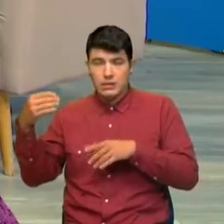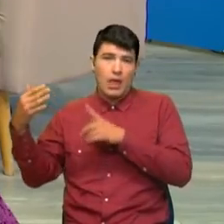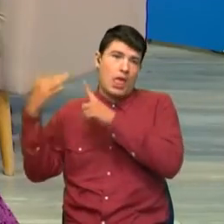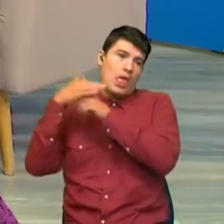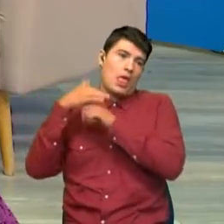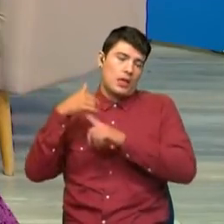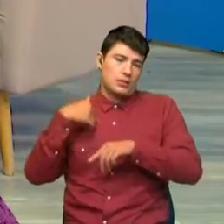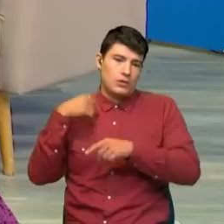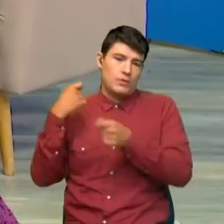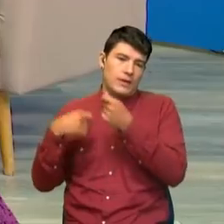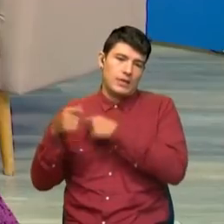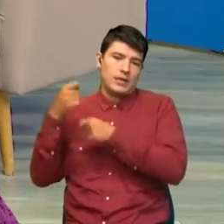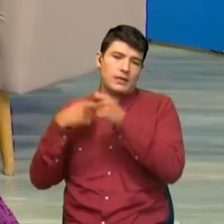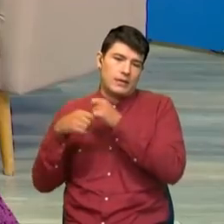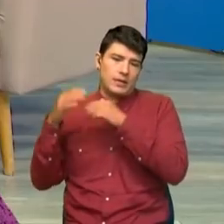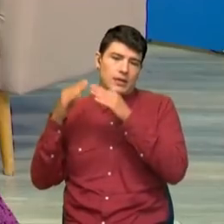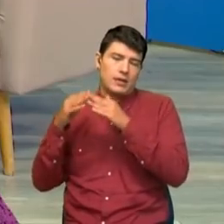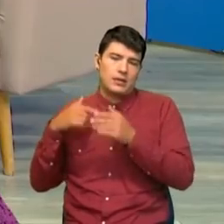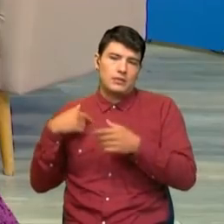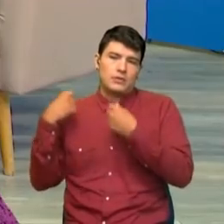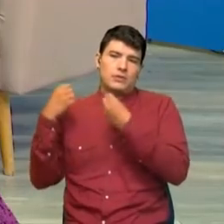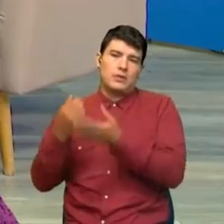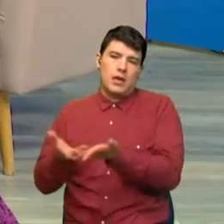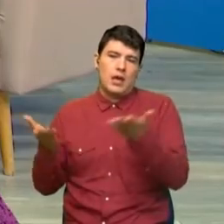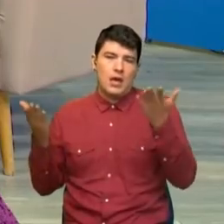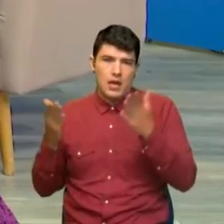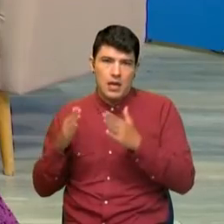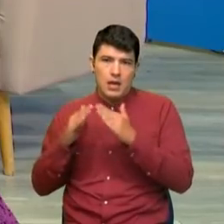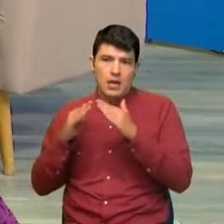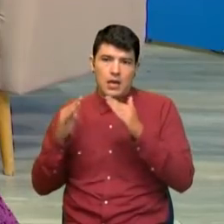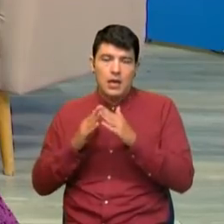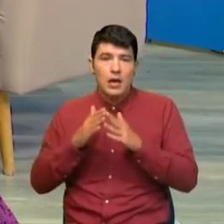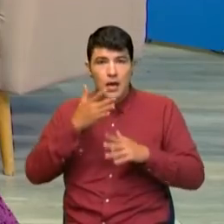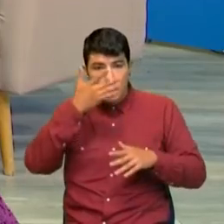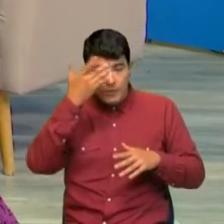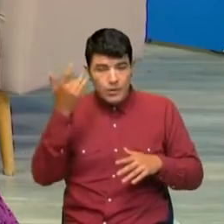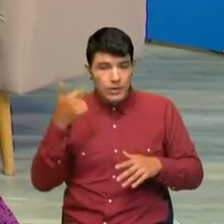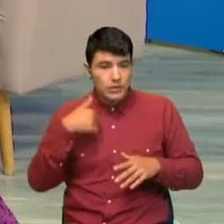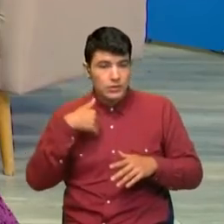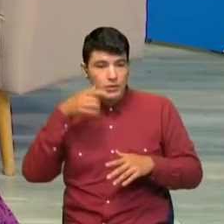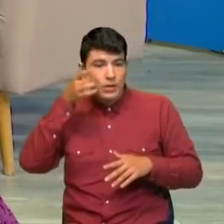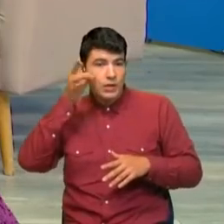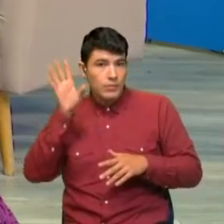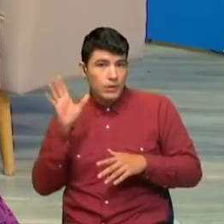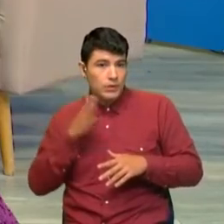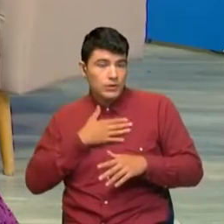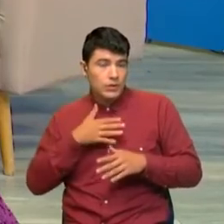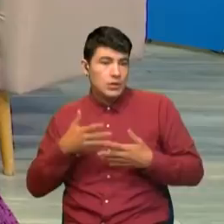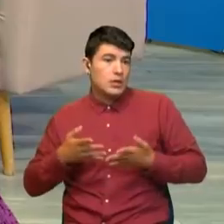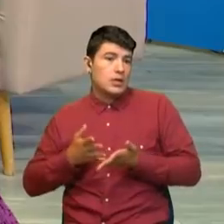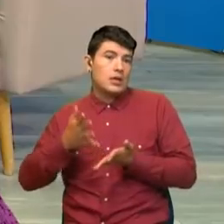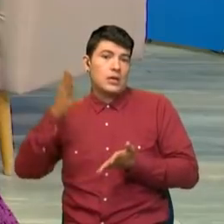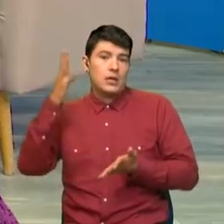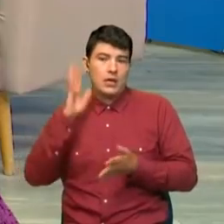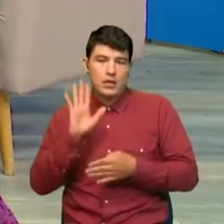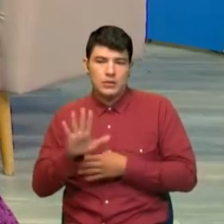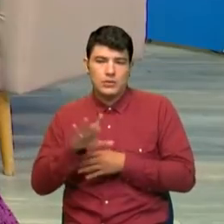que meter la casa para darle la parte a ellos, porque tal vez yo me iba a quedar con la riqueza que dejaba la